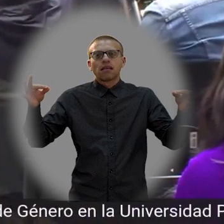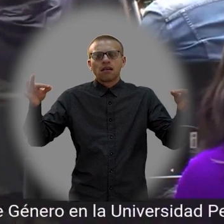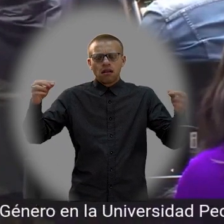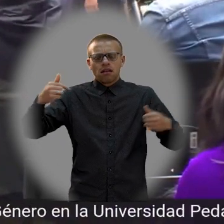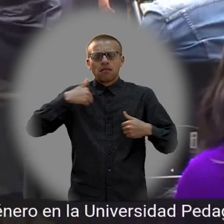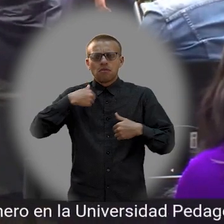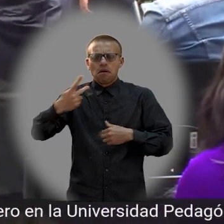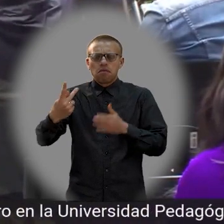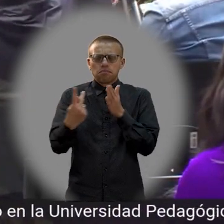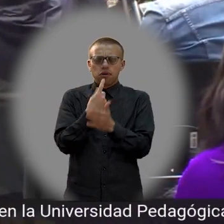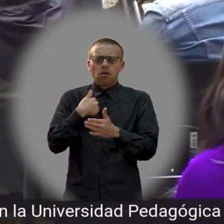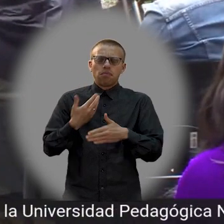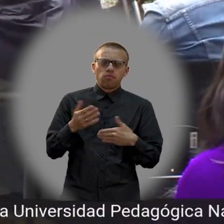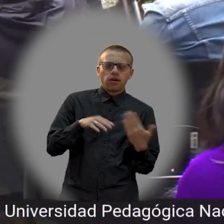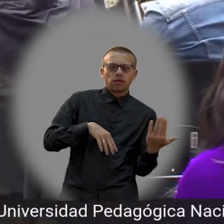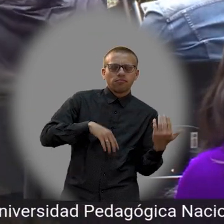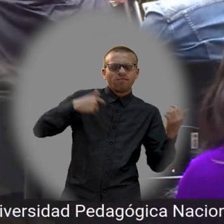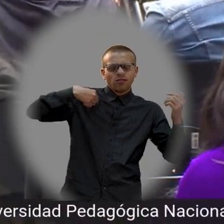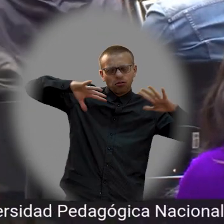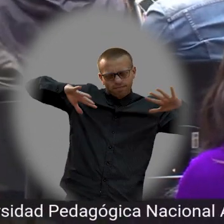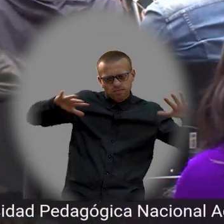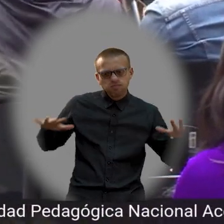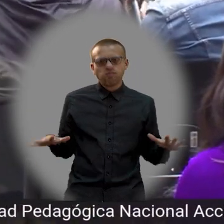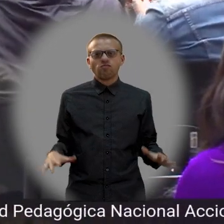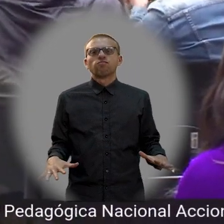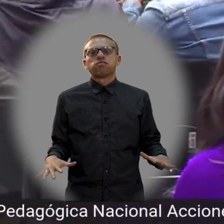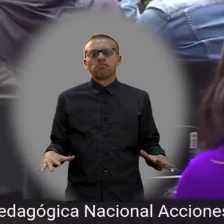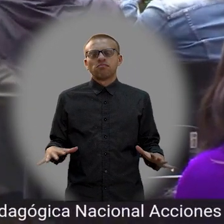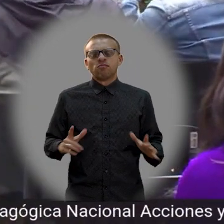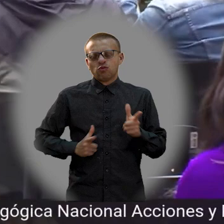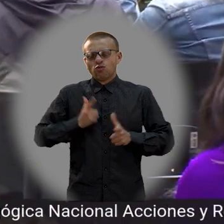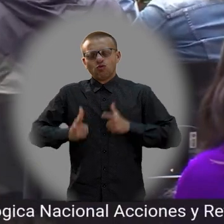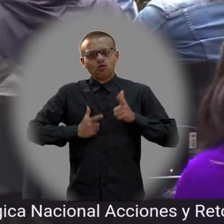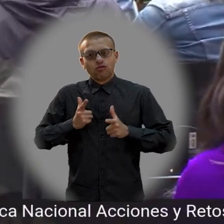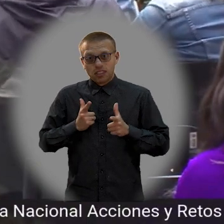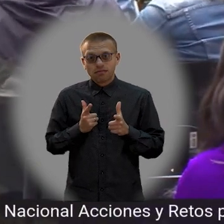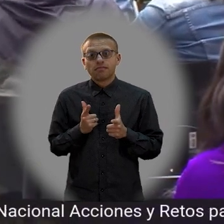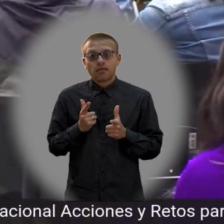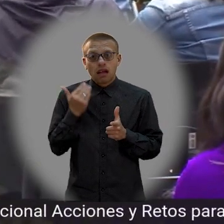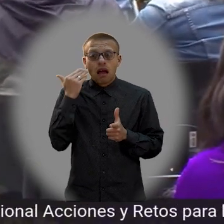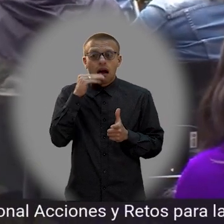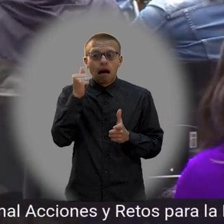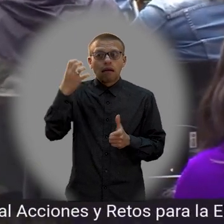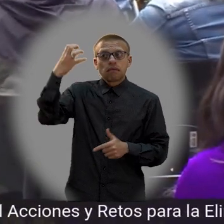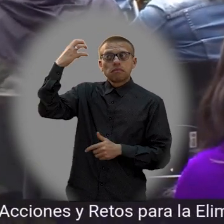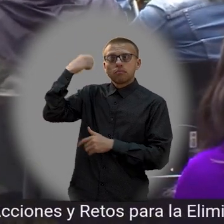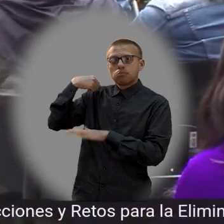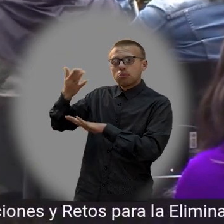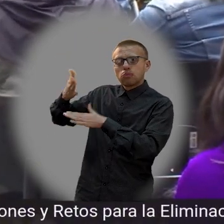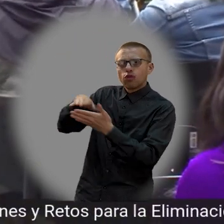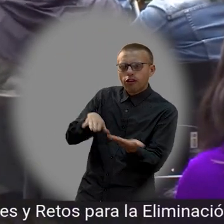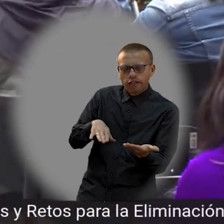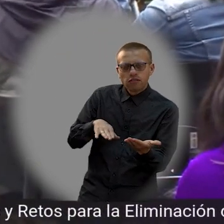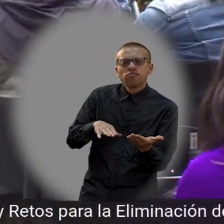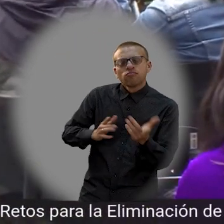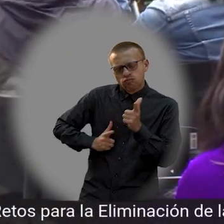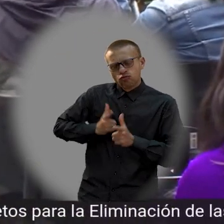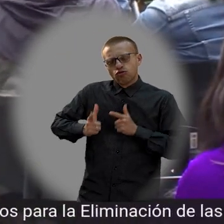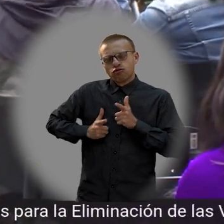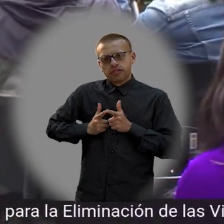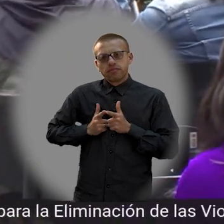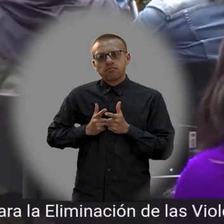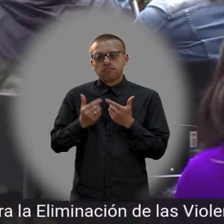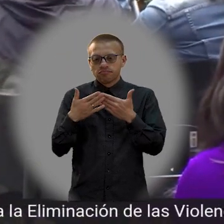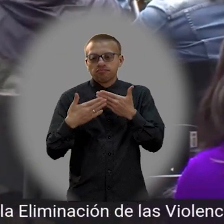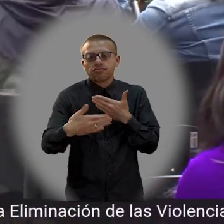seré más fuerte, ya que todas seguimos luchando por las que no están, y las que estamos tengamos una vida libre, digna y sin miedo de estar en